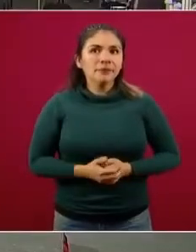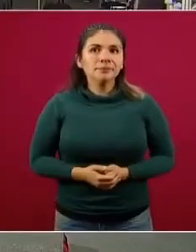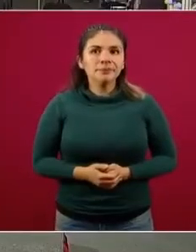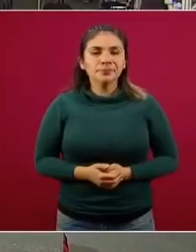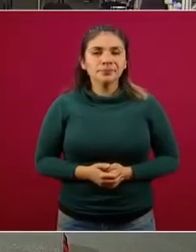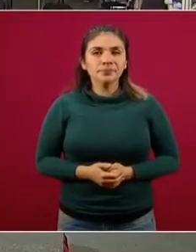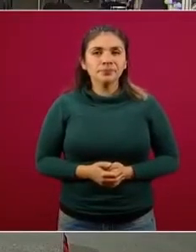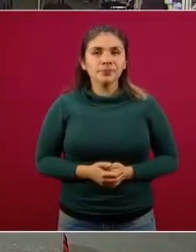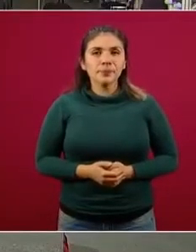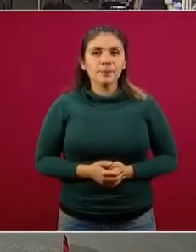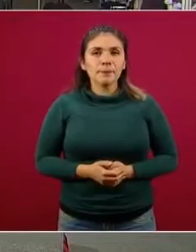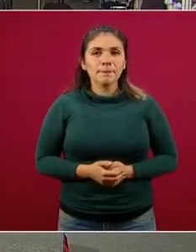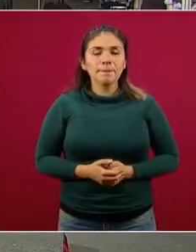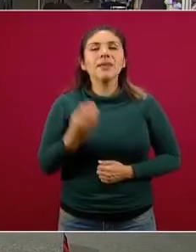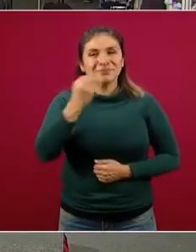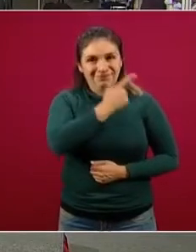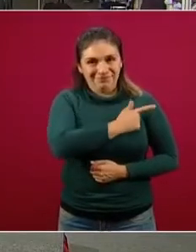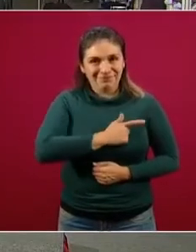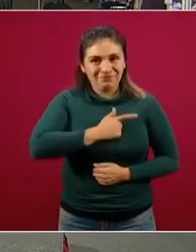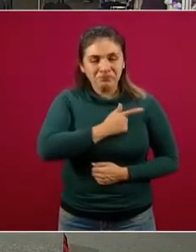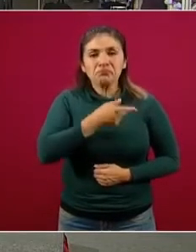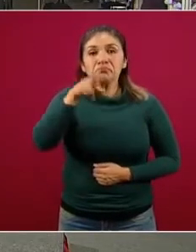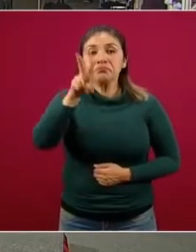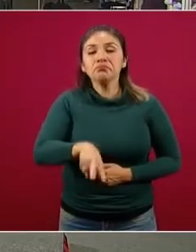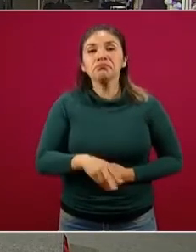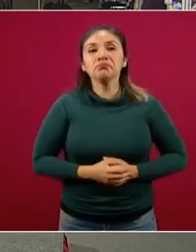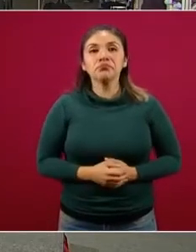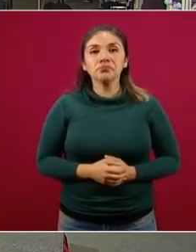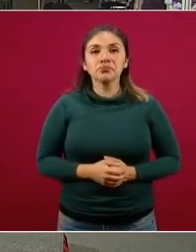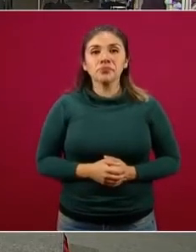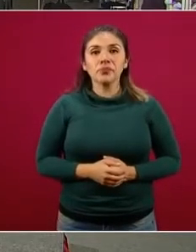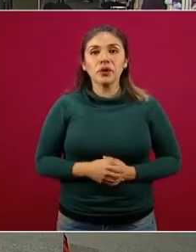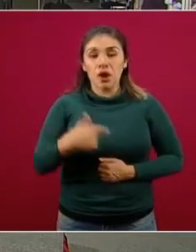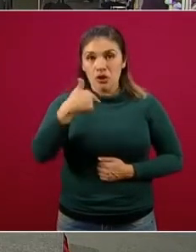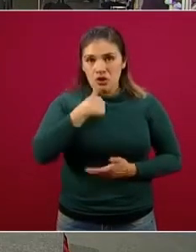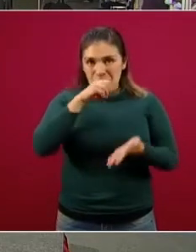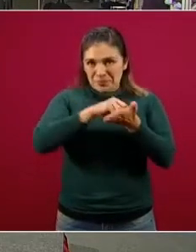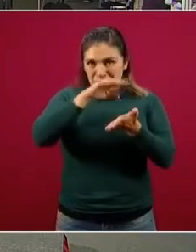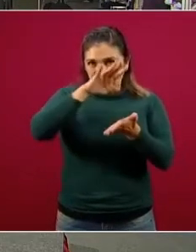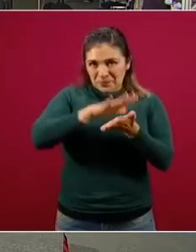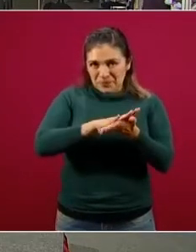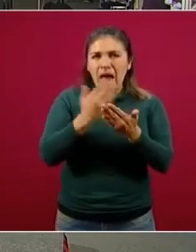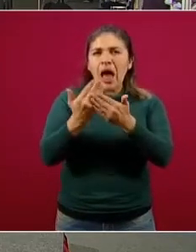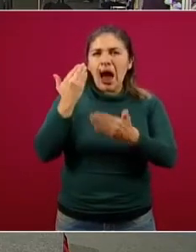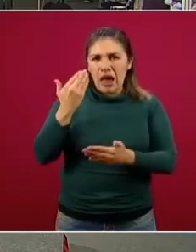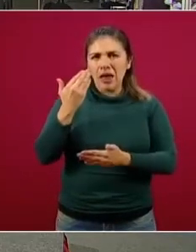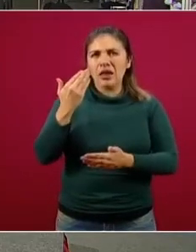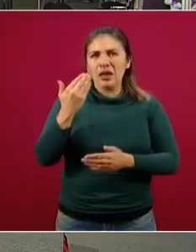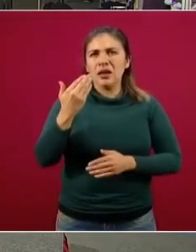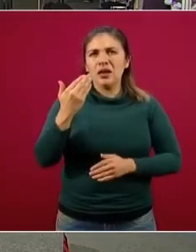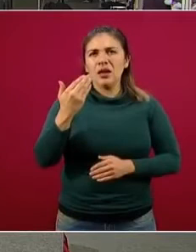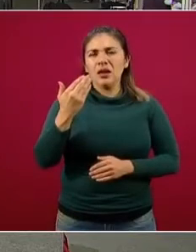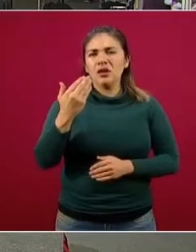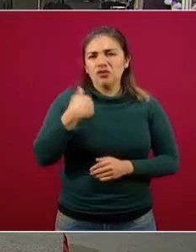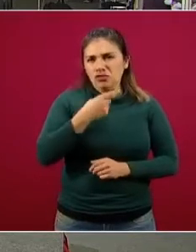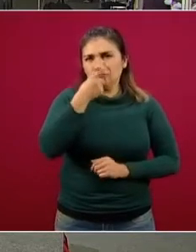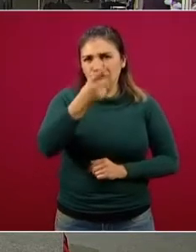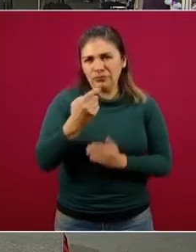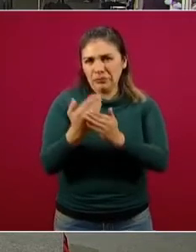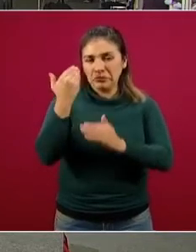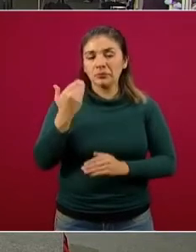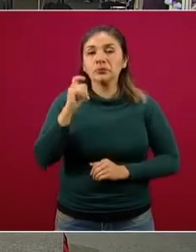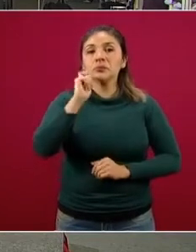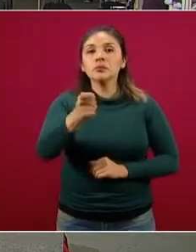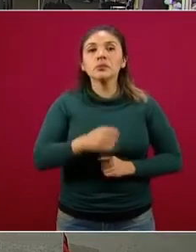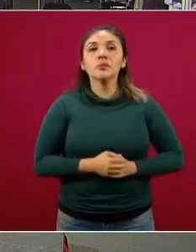Doctora Alomía. Sí, de hecho, en el registro, de hecho lo comentábamos en la ocasión anterior,